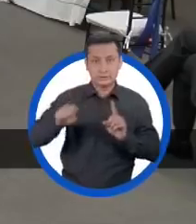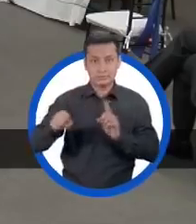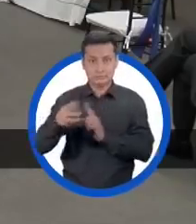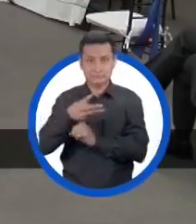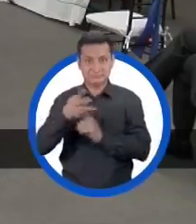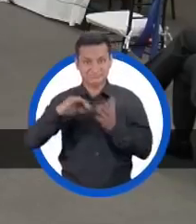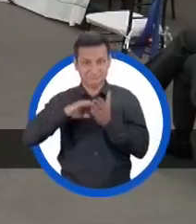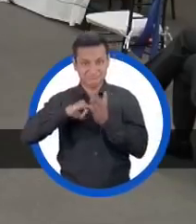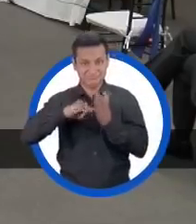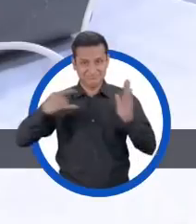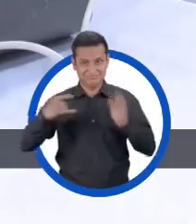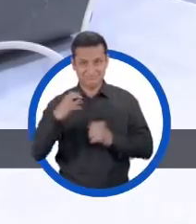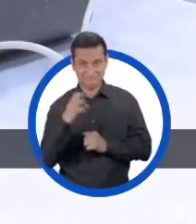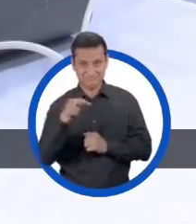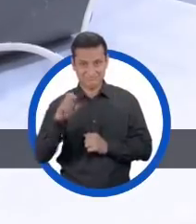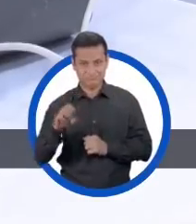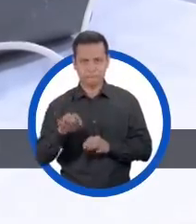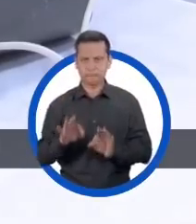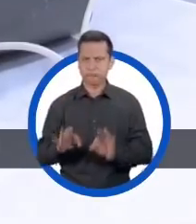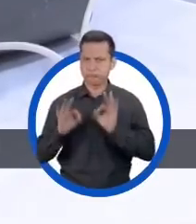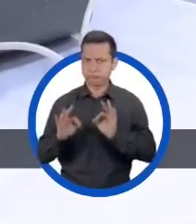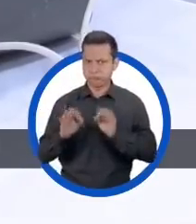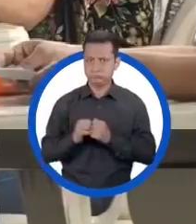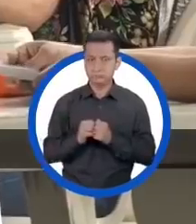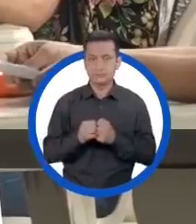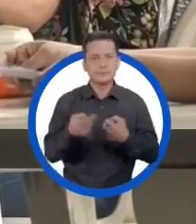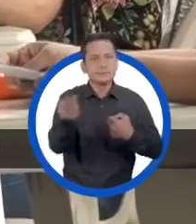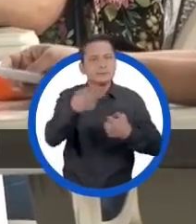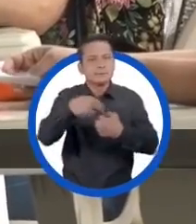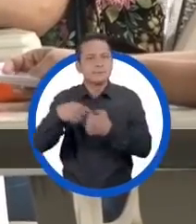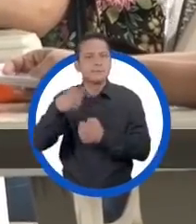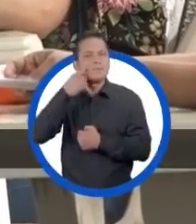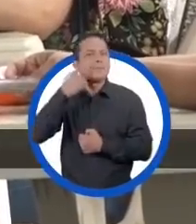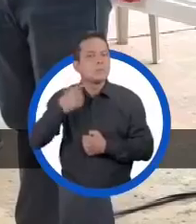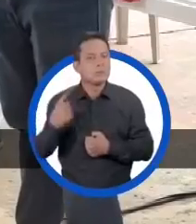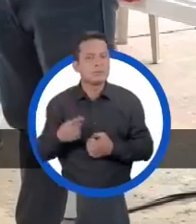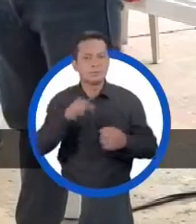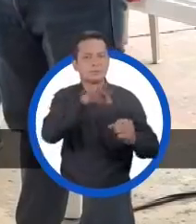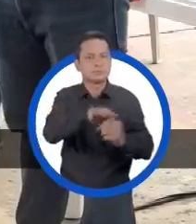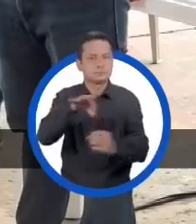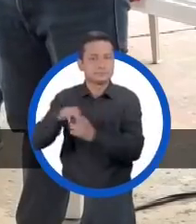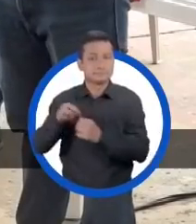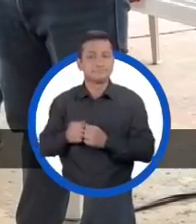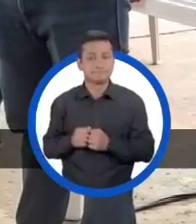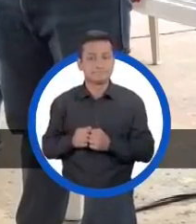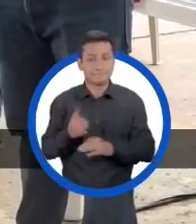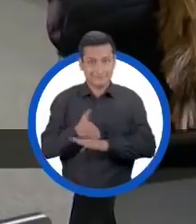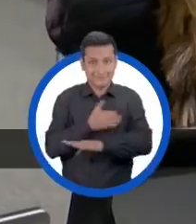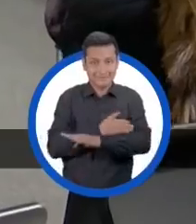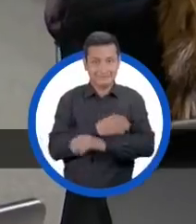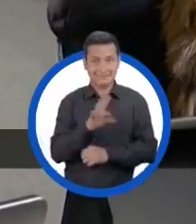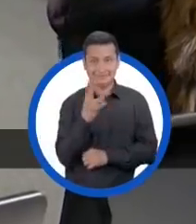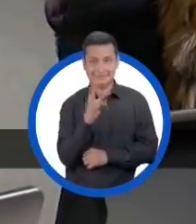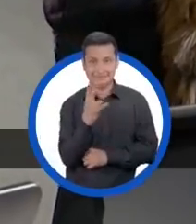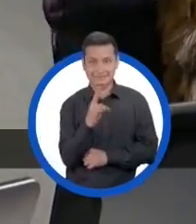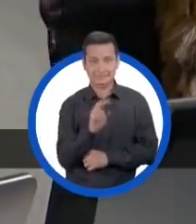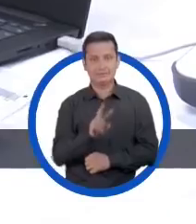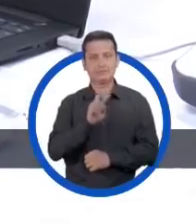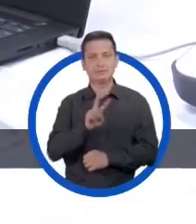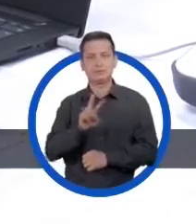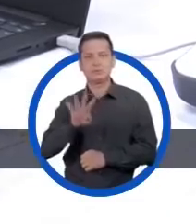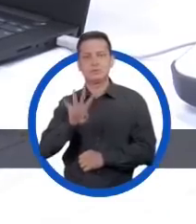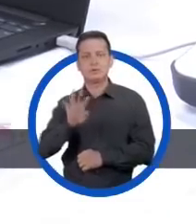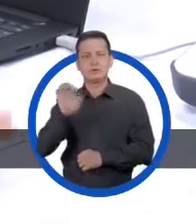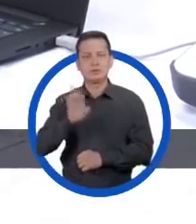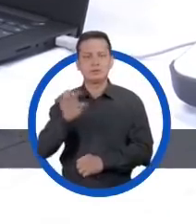del sistema informático del CNE, así como participaron en los simulacros de la jornada electoral realizados el 17 y el